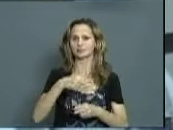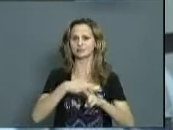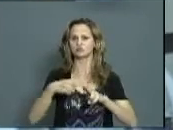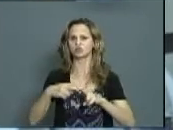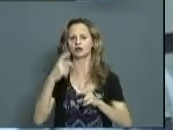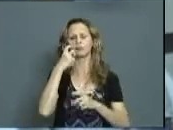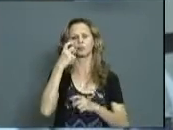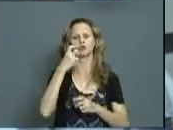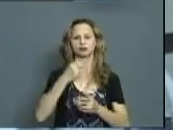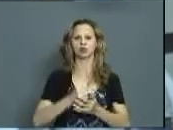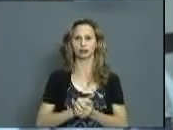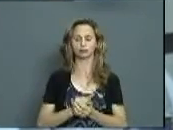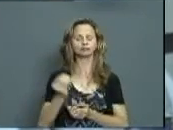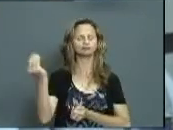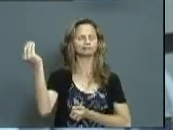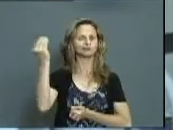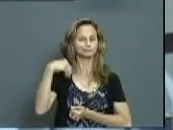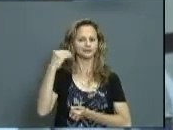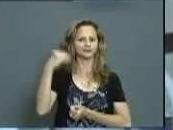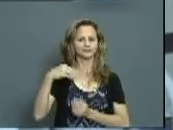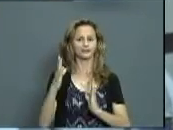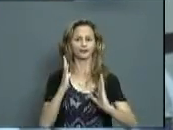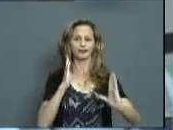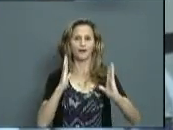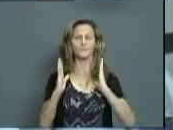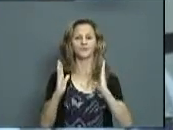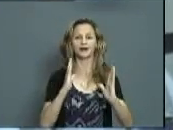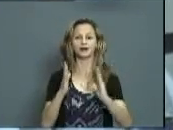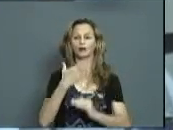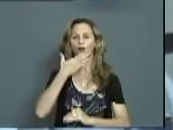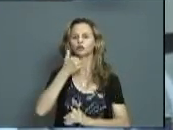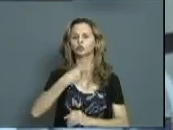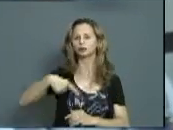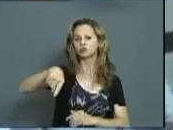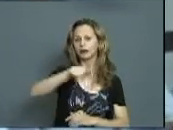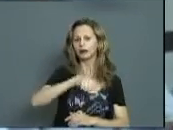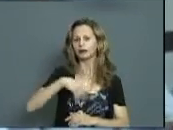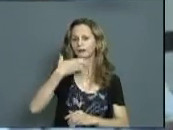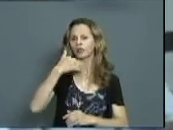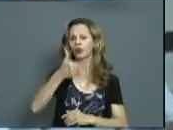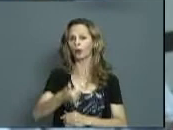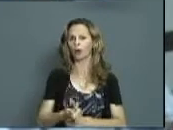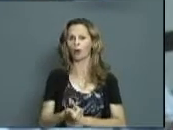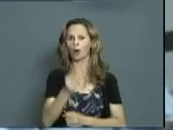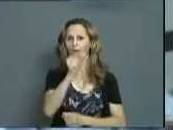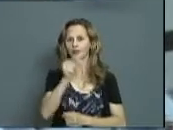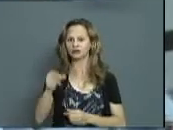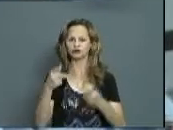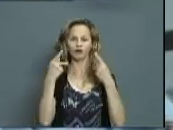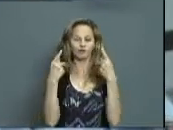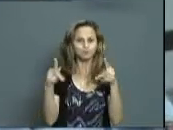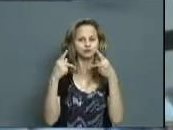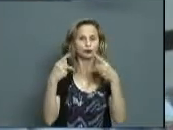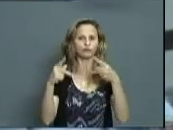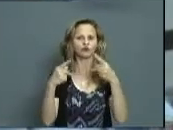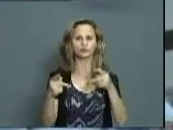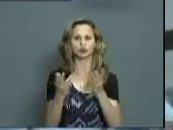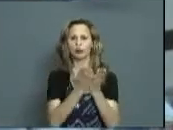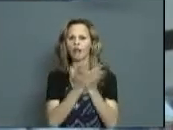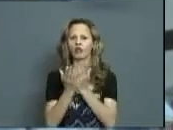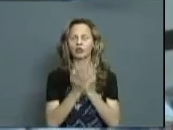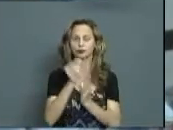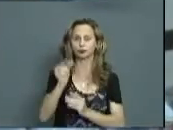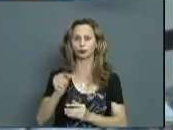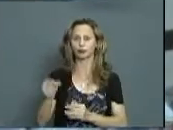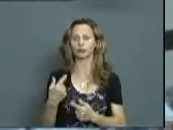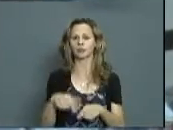que este periodo los iba a convertir en mejores estudiantes, en mejores profesionales. Pero